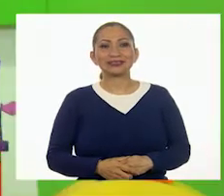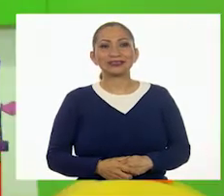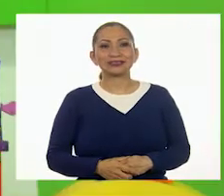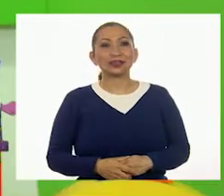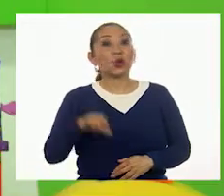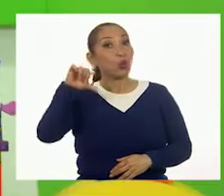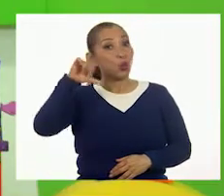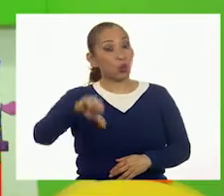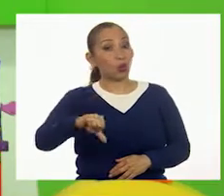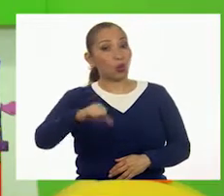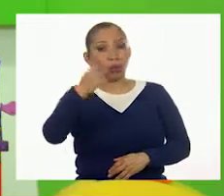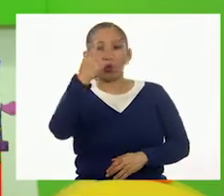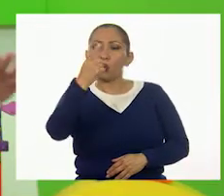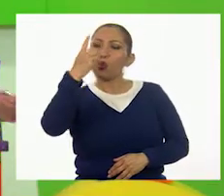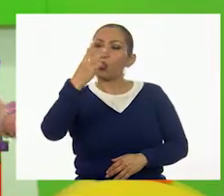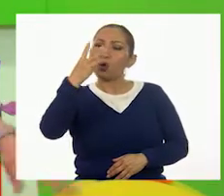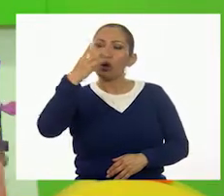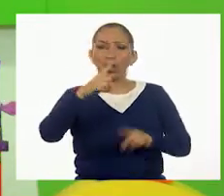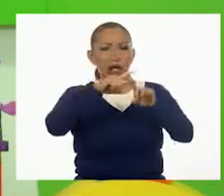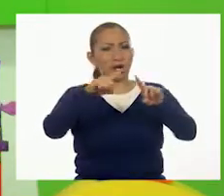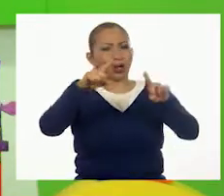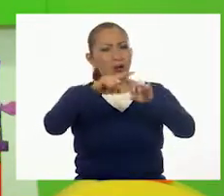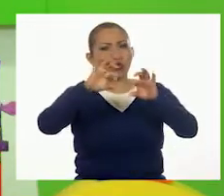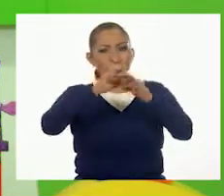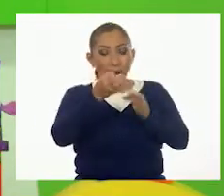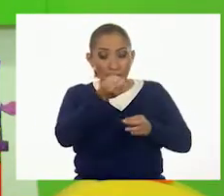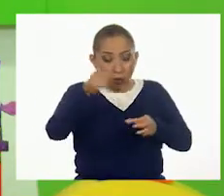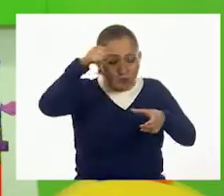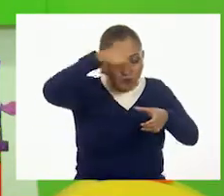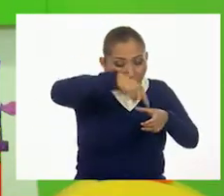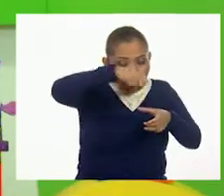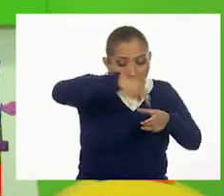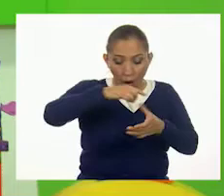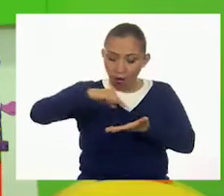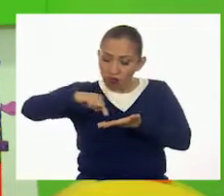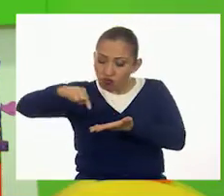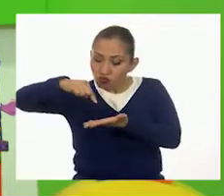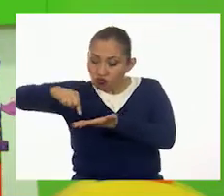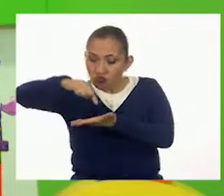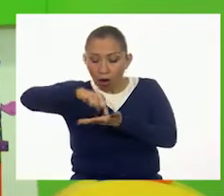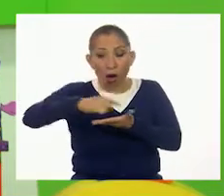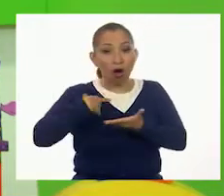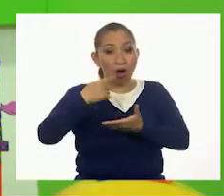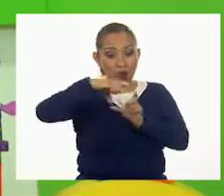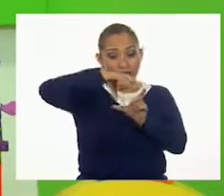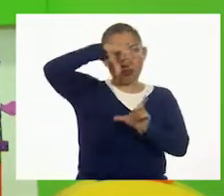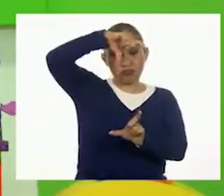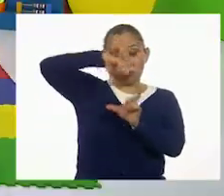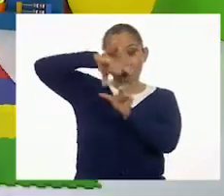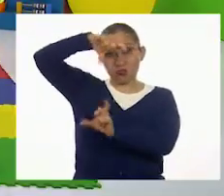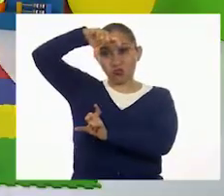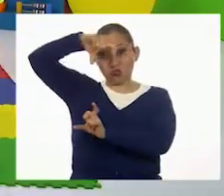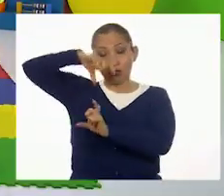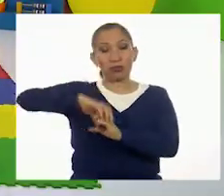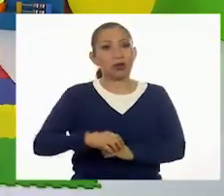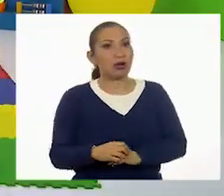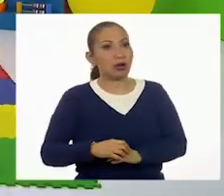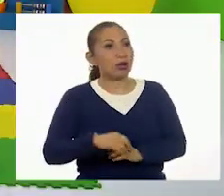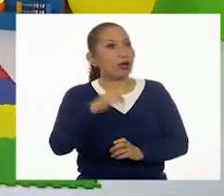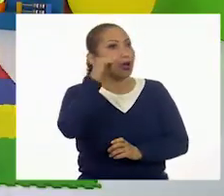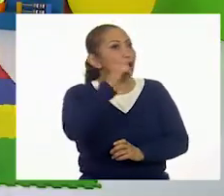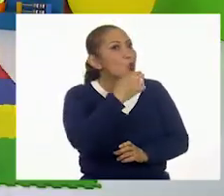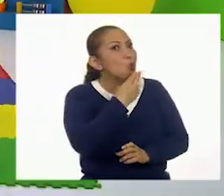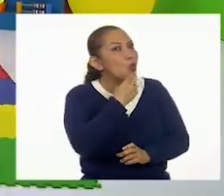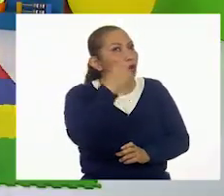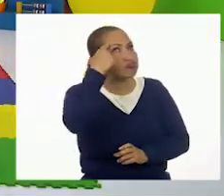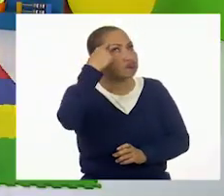Hoy utilizamos el conteo de diversas formas cuando organizamos los botones y jugamos con las fichas de dominó. Siempre